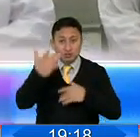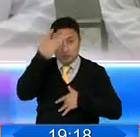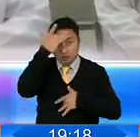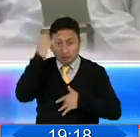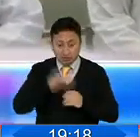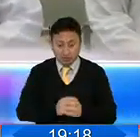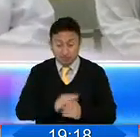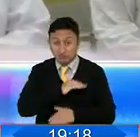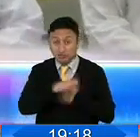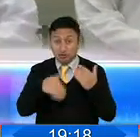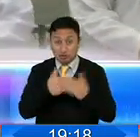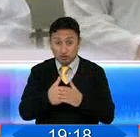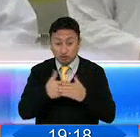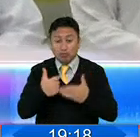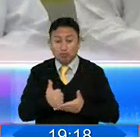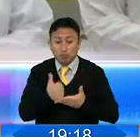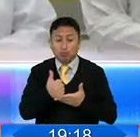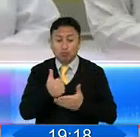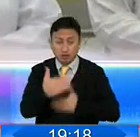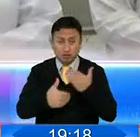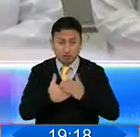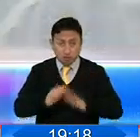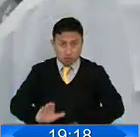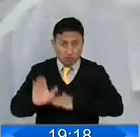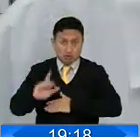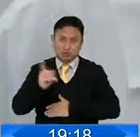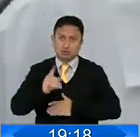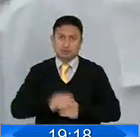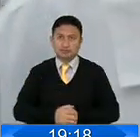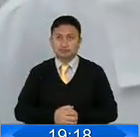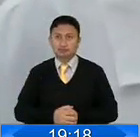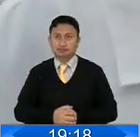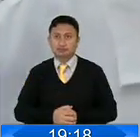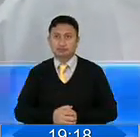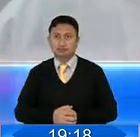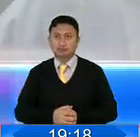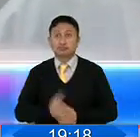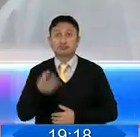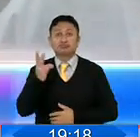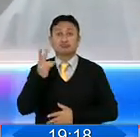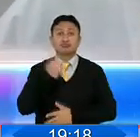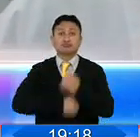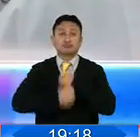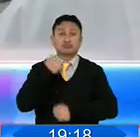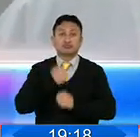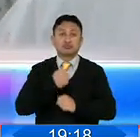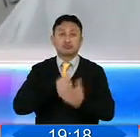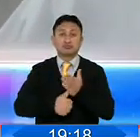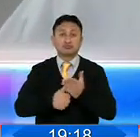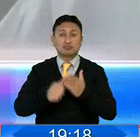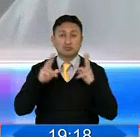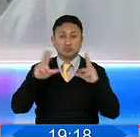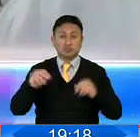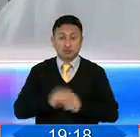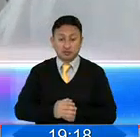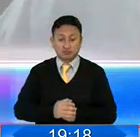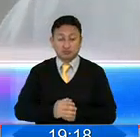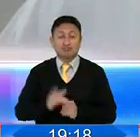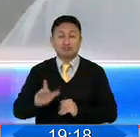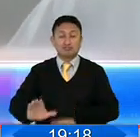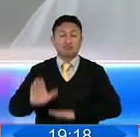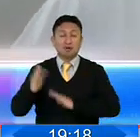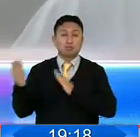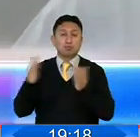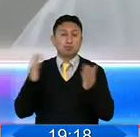que estemos bajo tierra para que se nos dé nuestro nombramiento. Médico de hace 17 años en el Ministerio de Salud Pública, solamente con nombramiento provisional, y